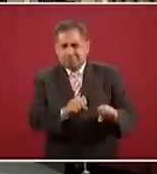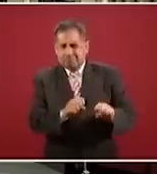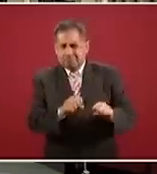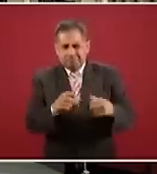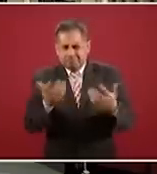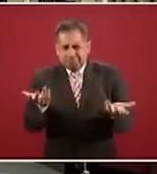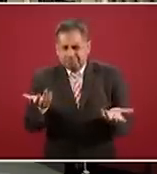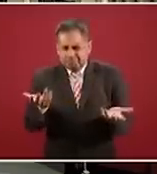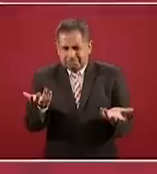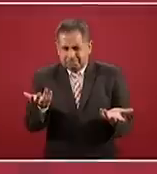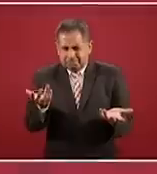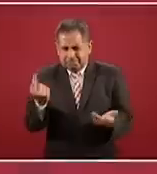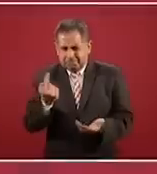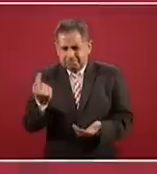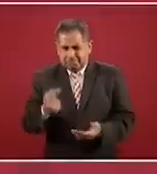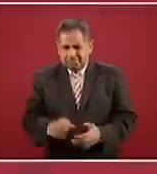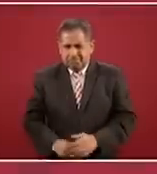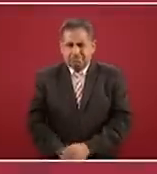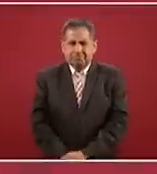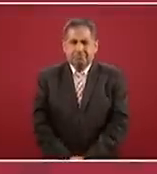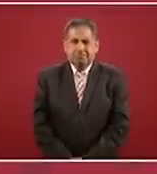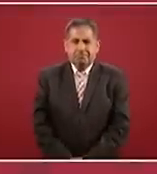no?